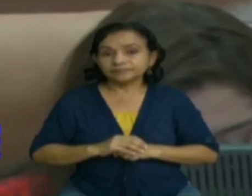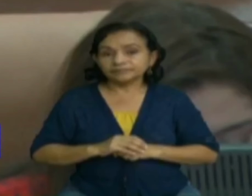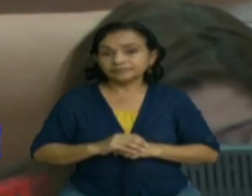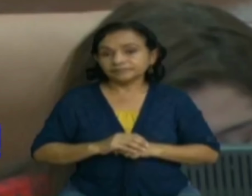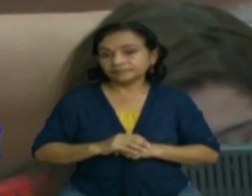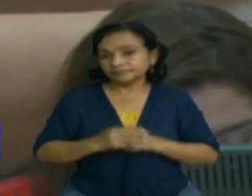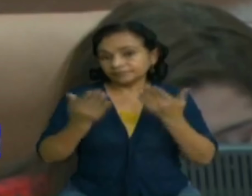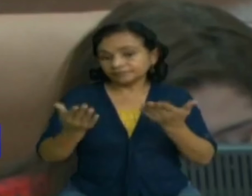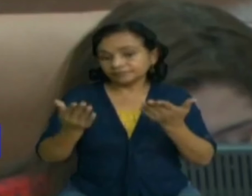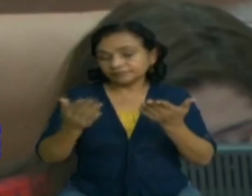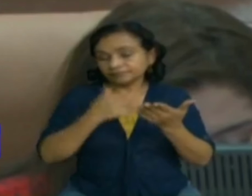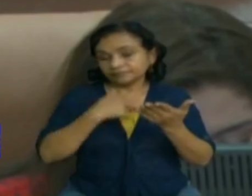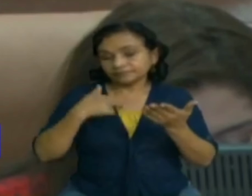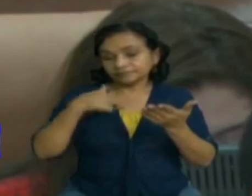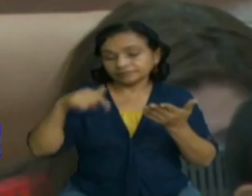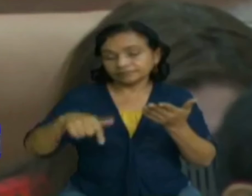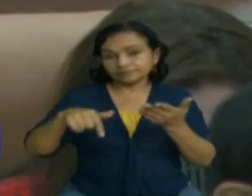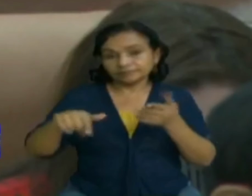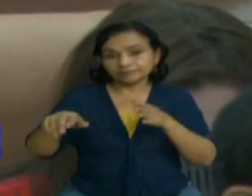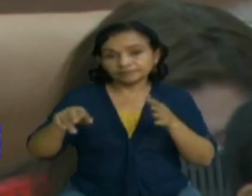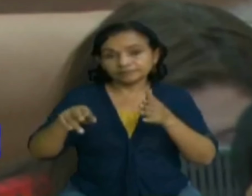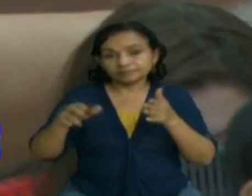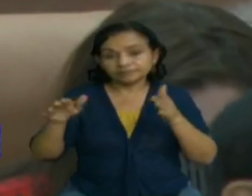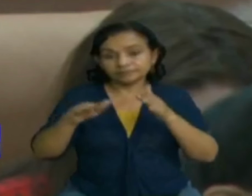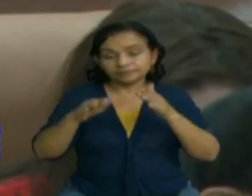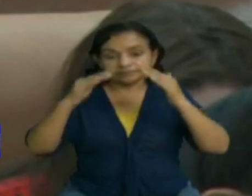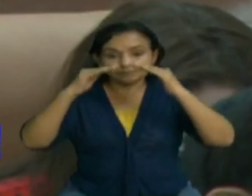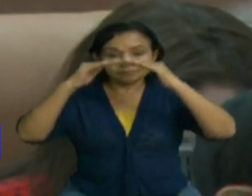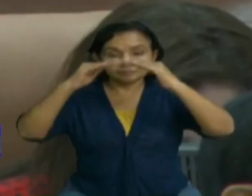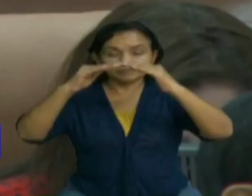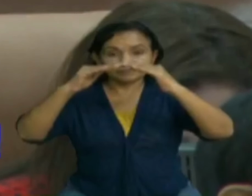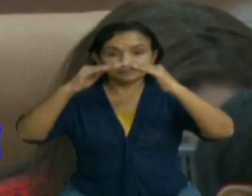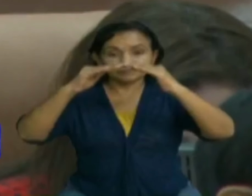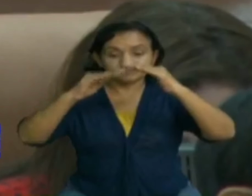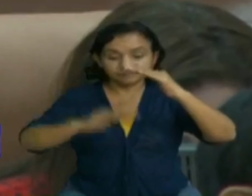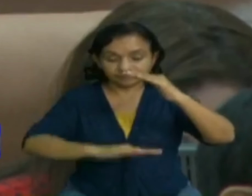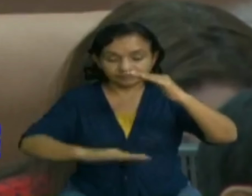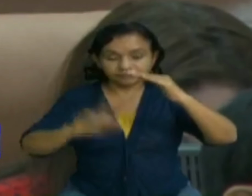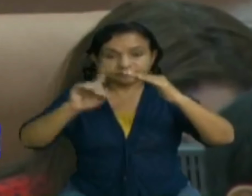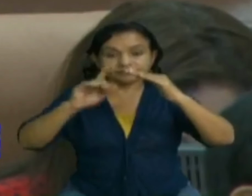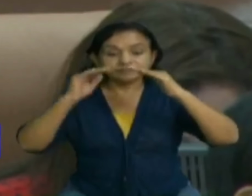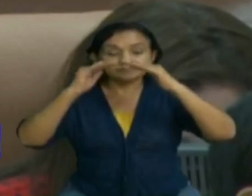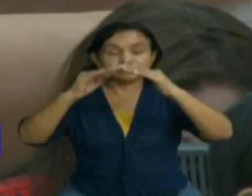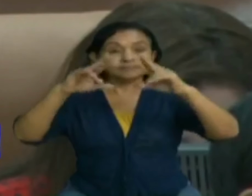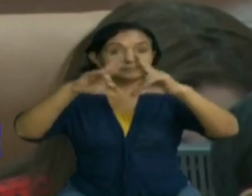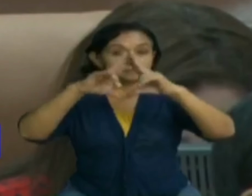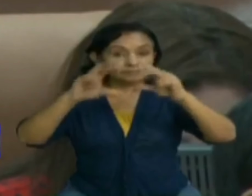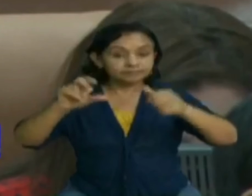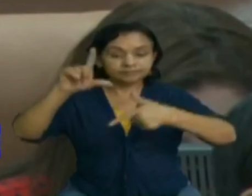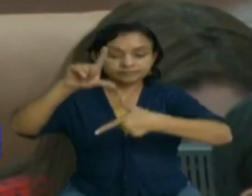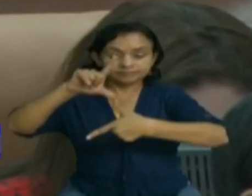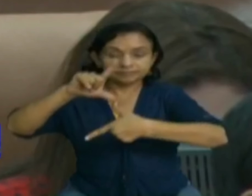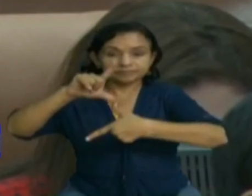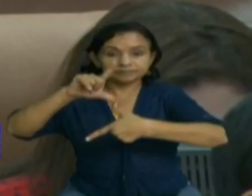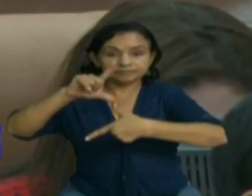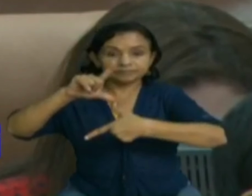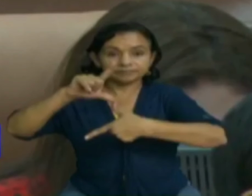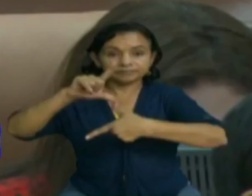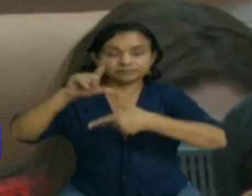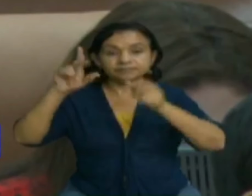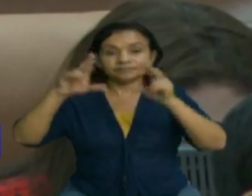es el piso, nosotros lo estamos dejando como el techo. Eso nos coloca a nivel de América Latina como